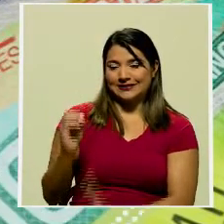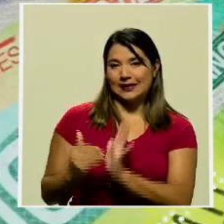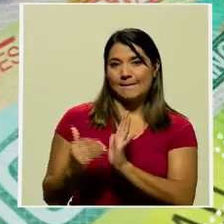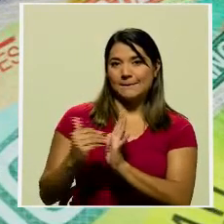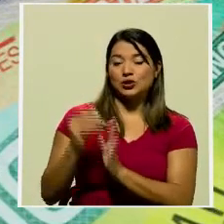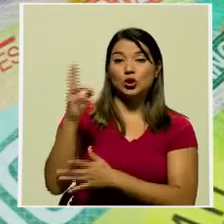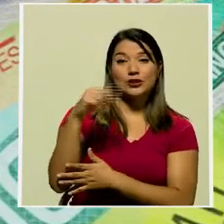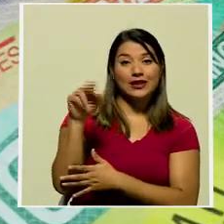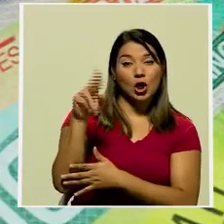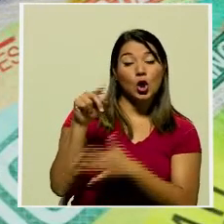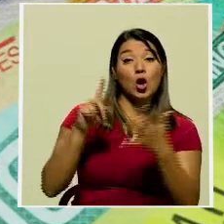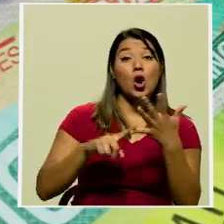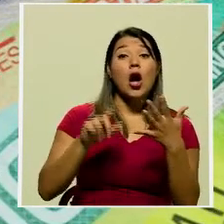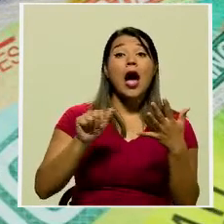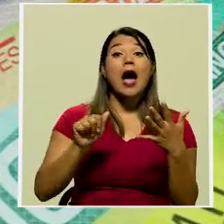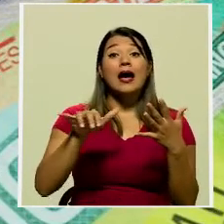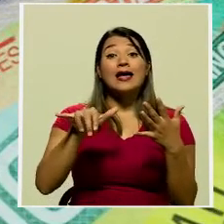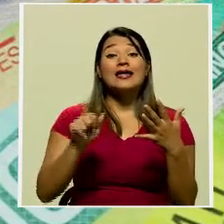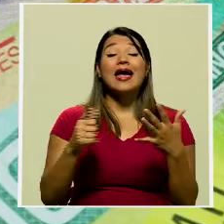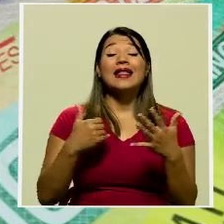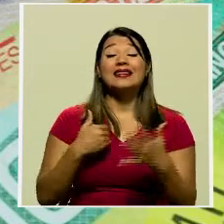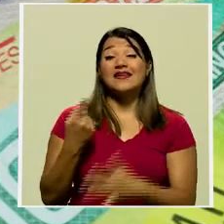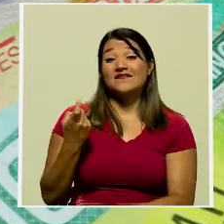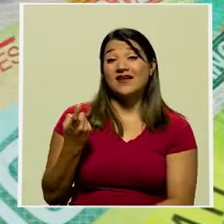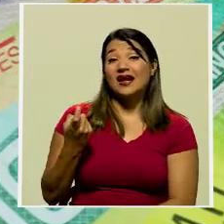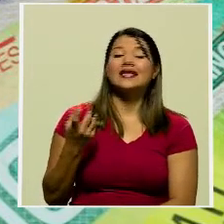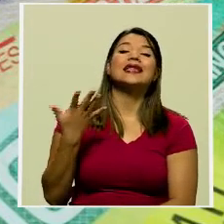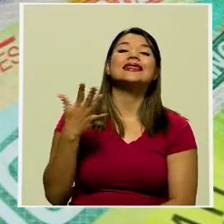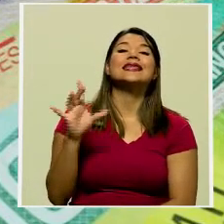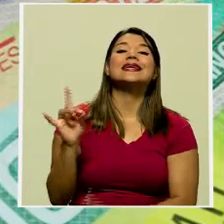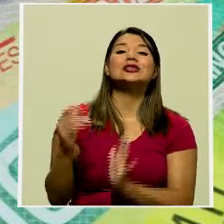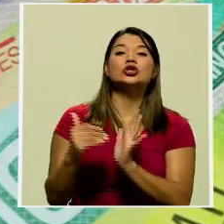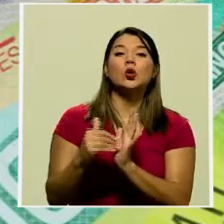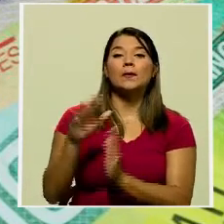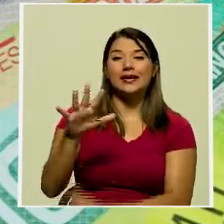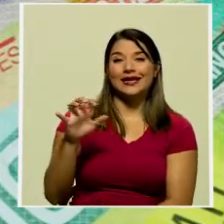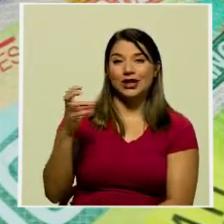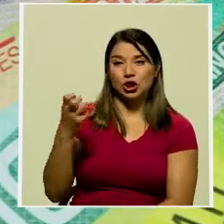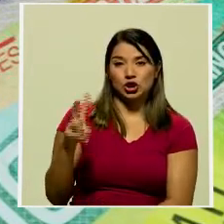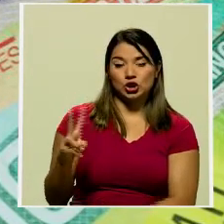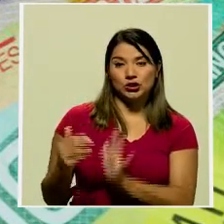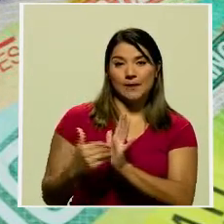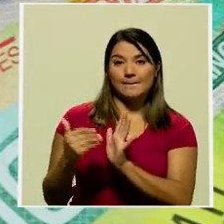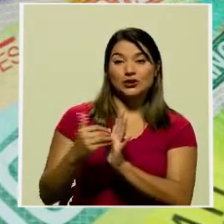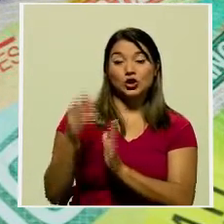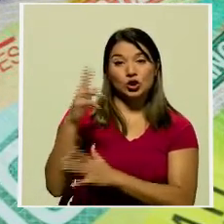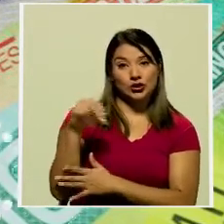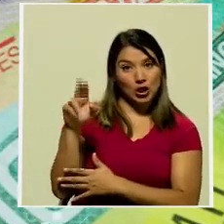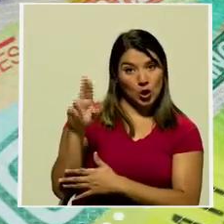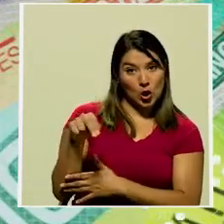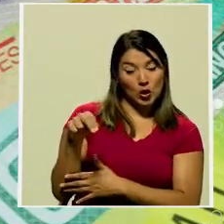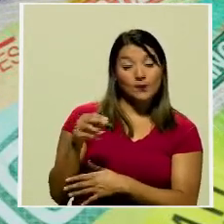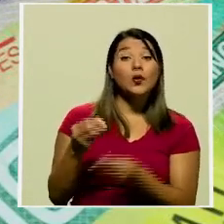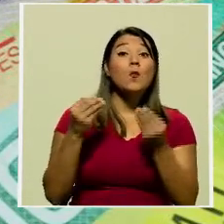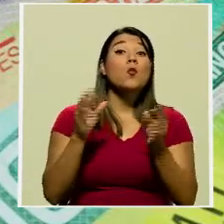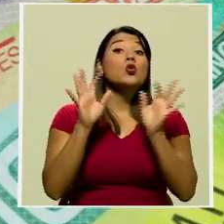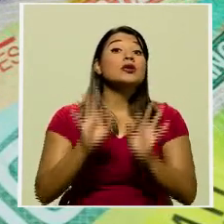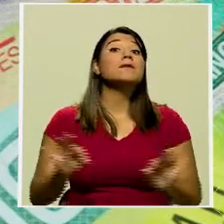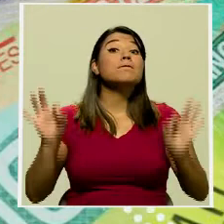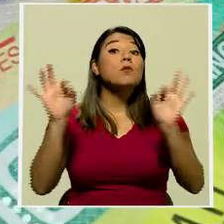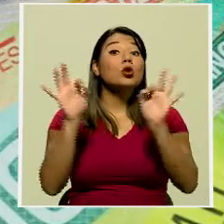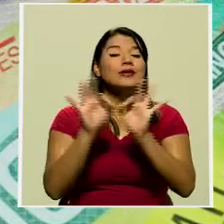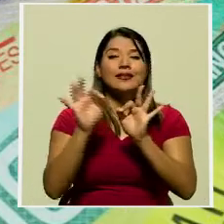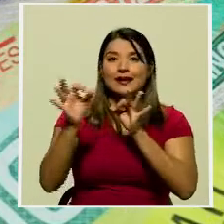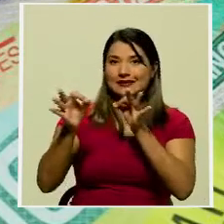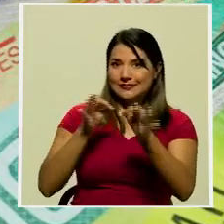y Acueductos y Alcantarillados tiene un déficit de 18.512 millones de colones. Es importante mencionar